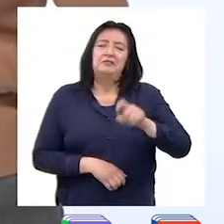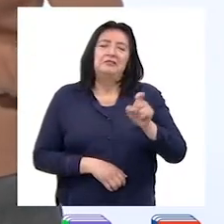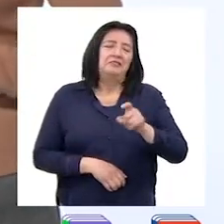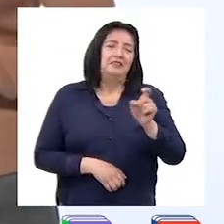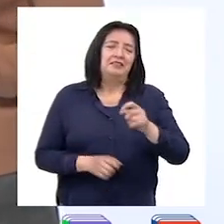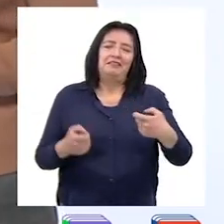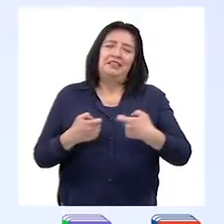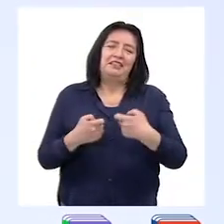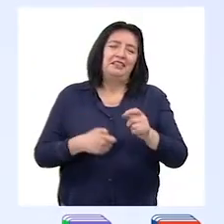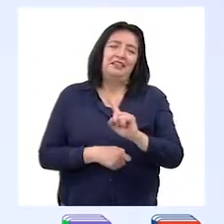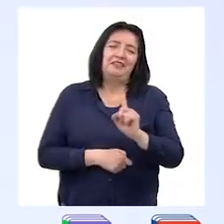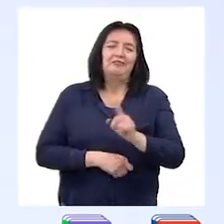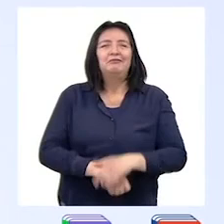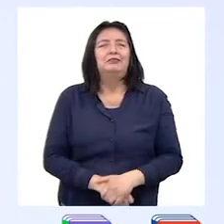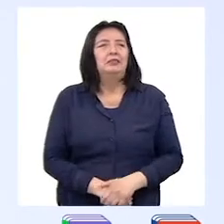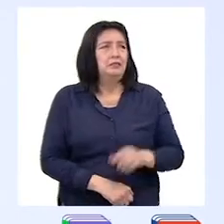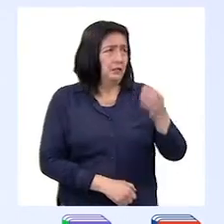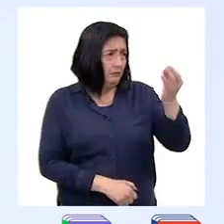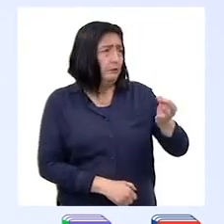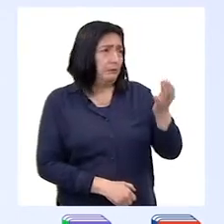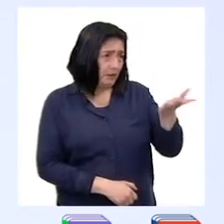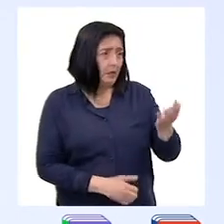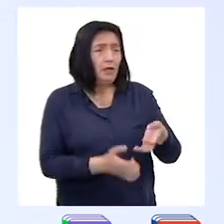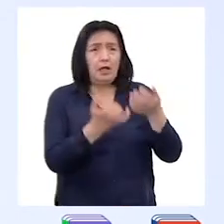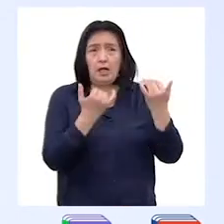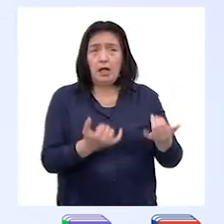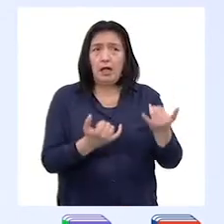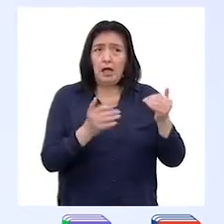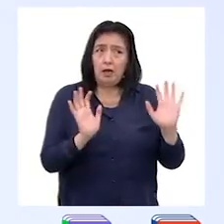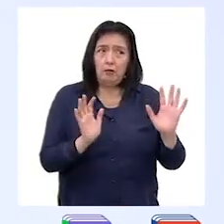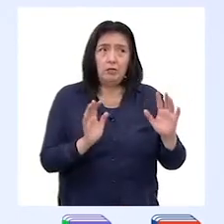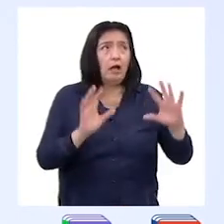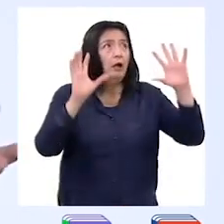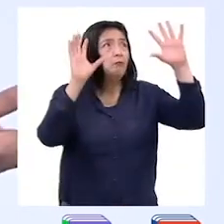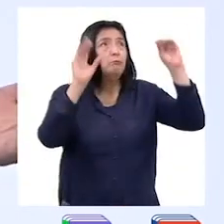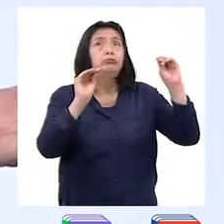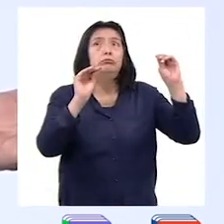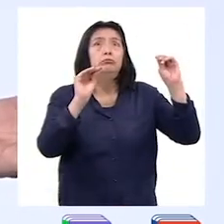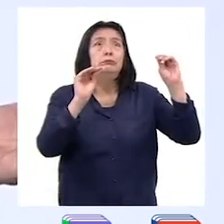necesitaban electricidad. Es cierto, ahora, si se corta la